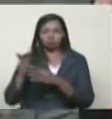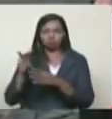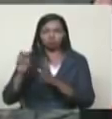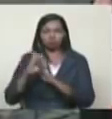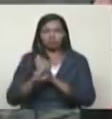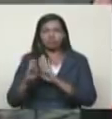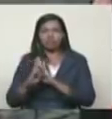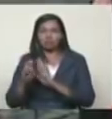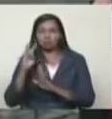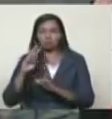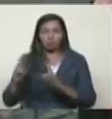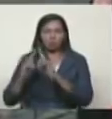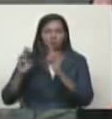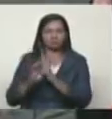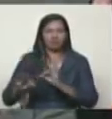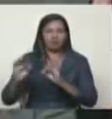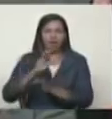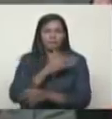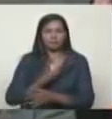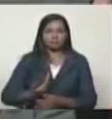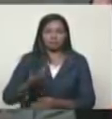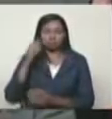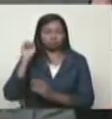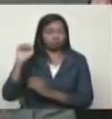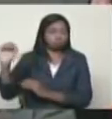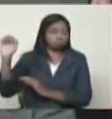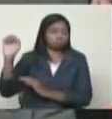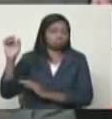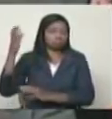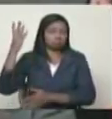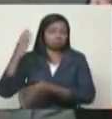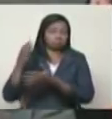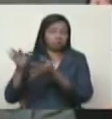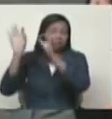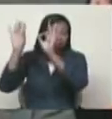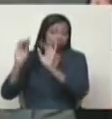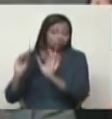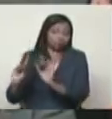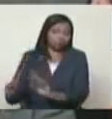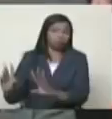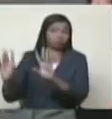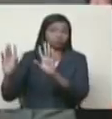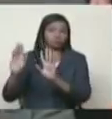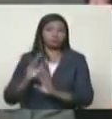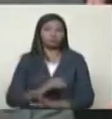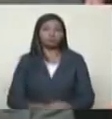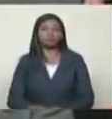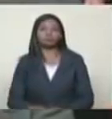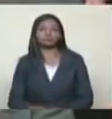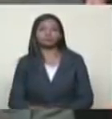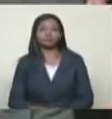de desconocimiento. Allá ellos, allá ellos.